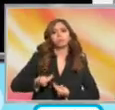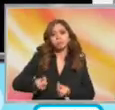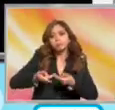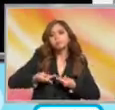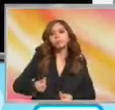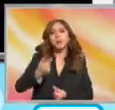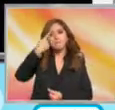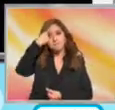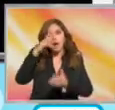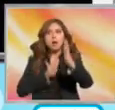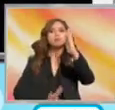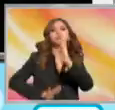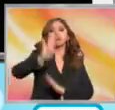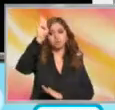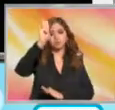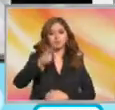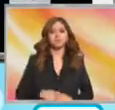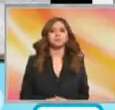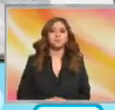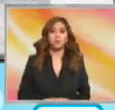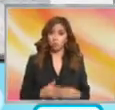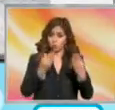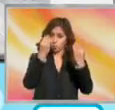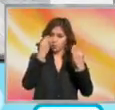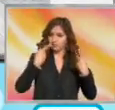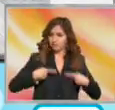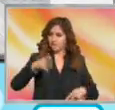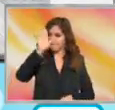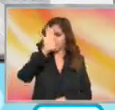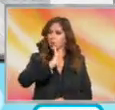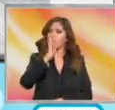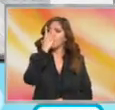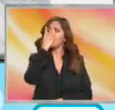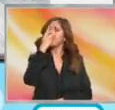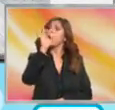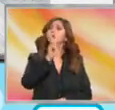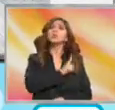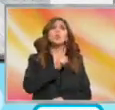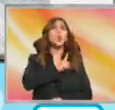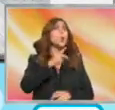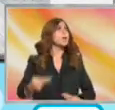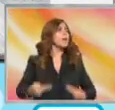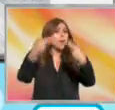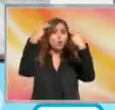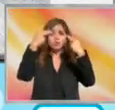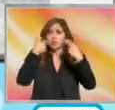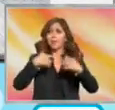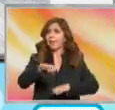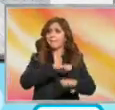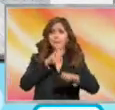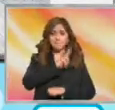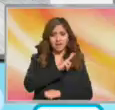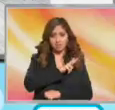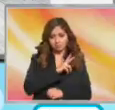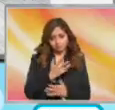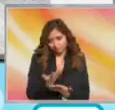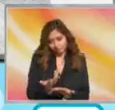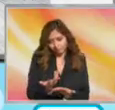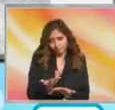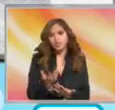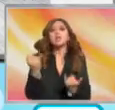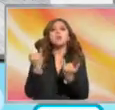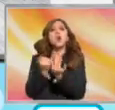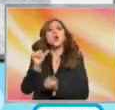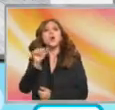como por arte de magia, ¿no? Y no se dan cuenta todo Y lo que hay atrás. Y también te preguntan, oye, yo también quiero hacer eso que tú haces. Claro. ¿Qué hiciste? Exacto. Es